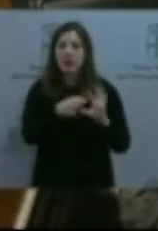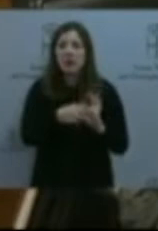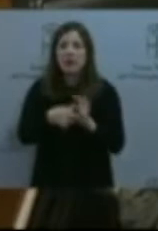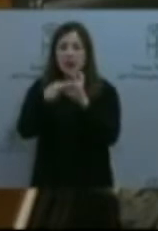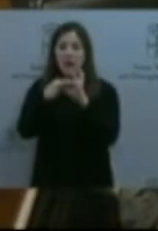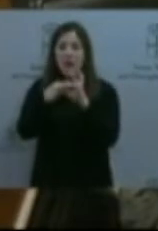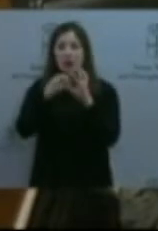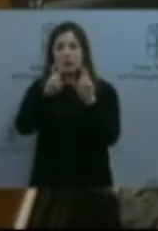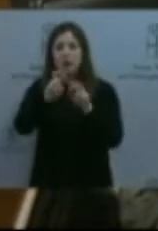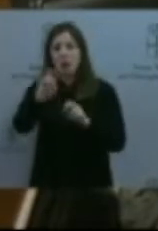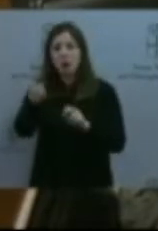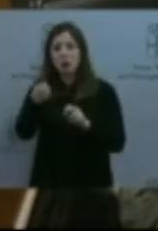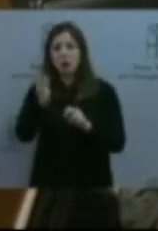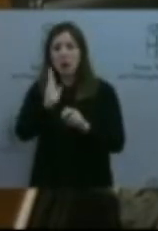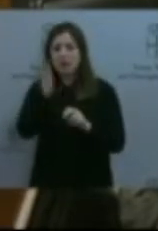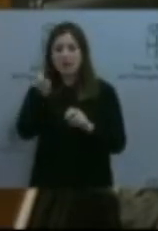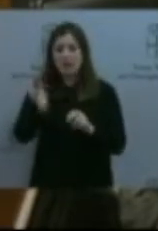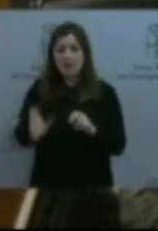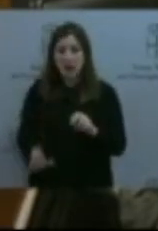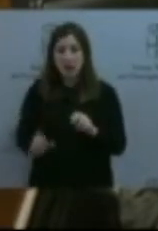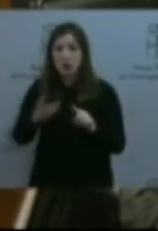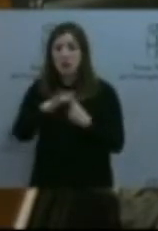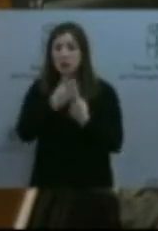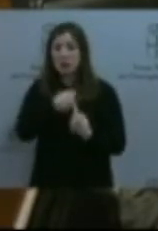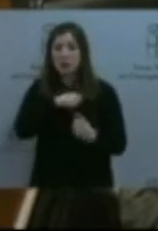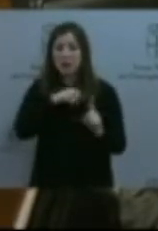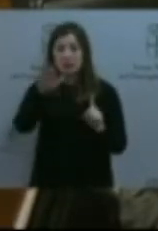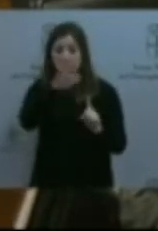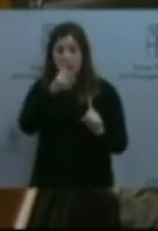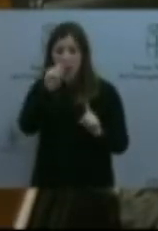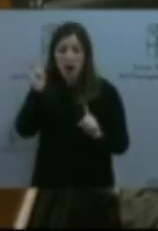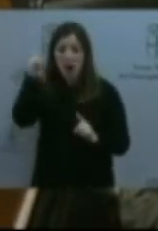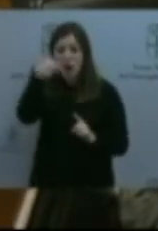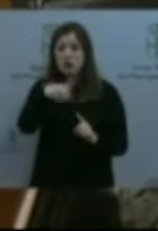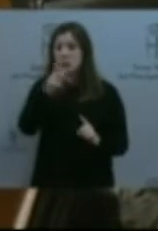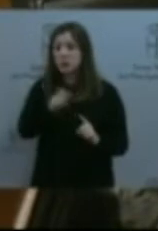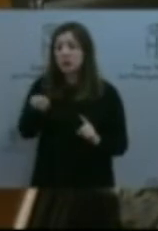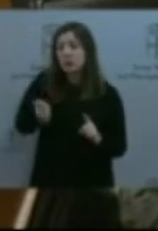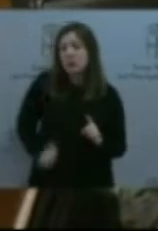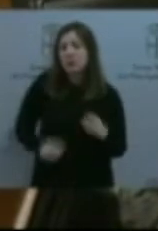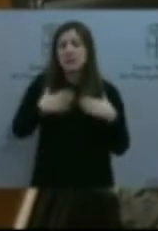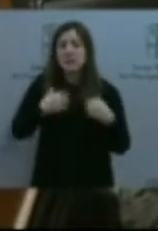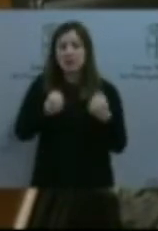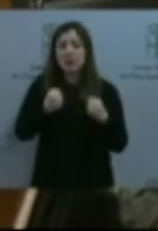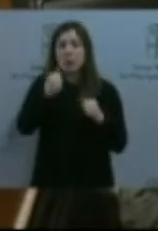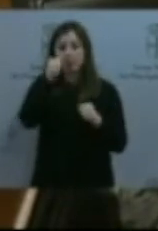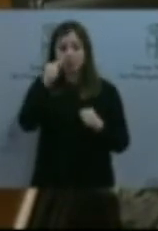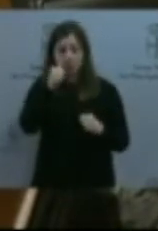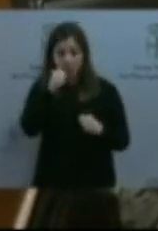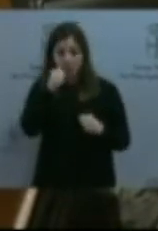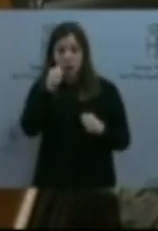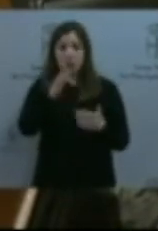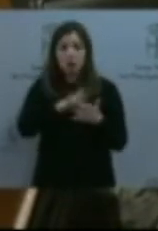en toda España desde hace muchos años, por la que las profesionales sanitarias embarazadas, cuando hacen guardias de atención continuada previamente a la